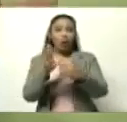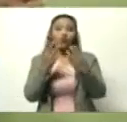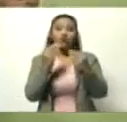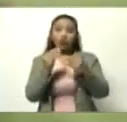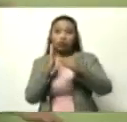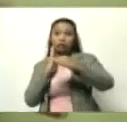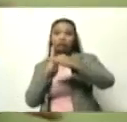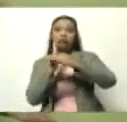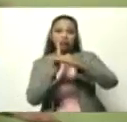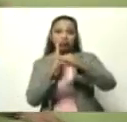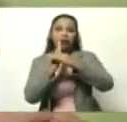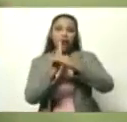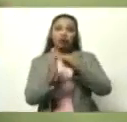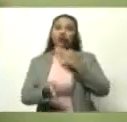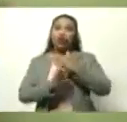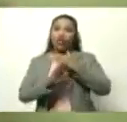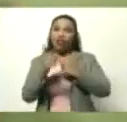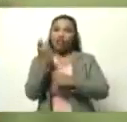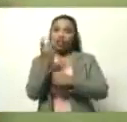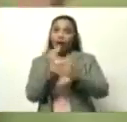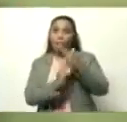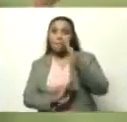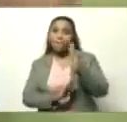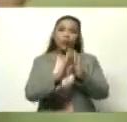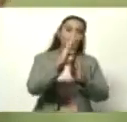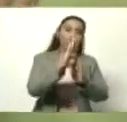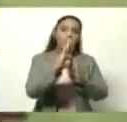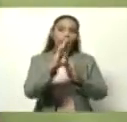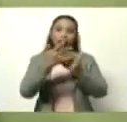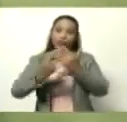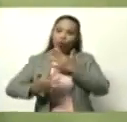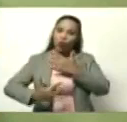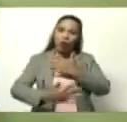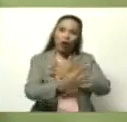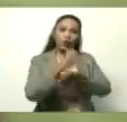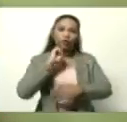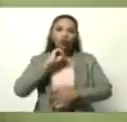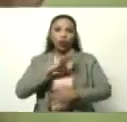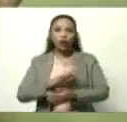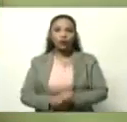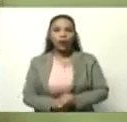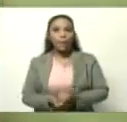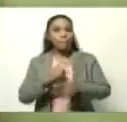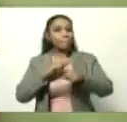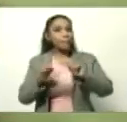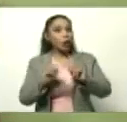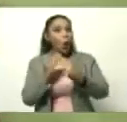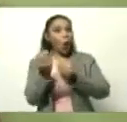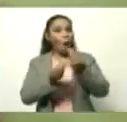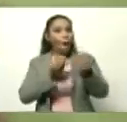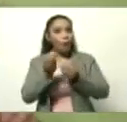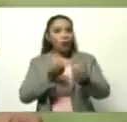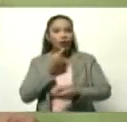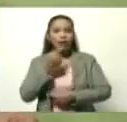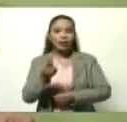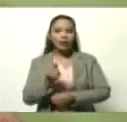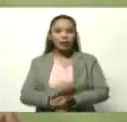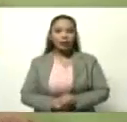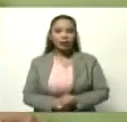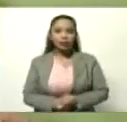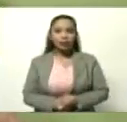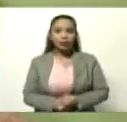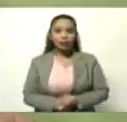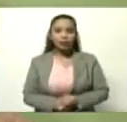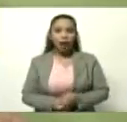que hay que superar y ha exhibido a lo largo de la historia pero como decía no es cierto el